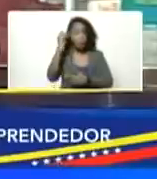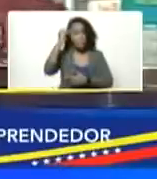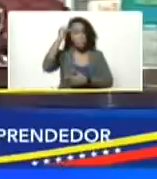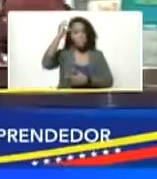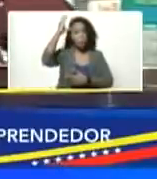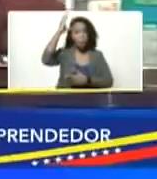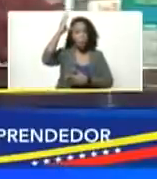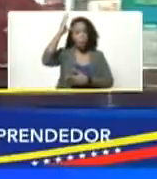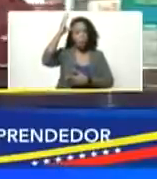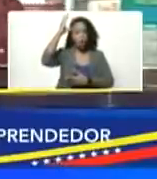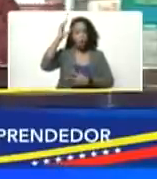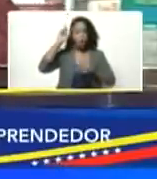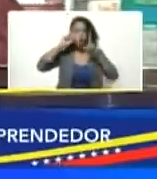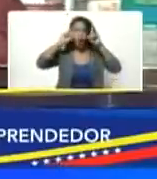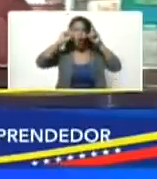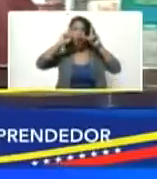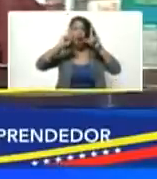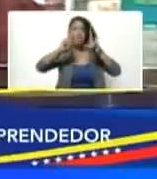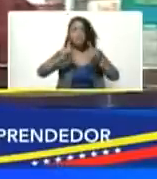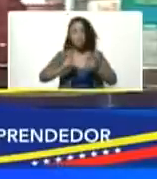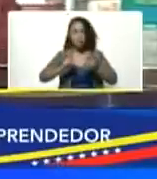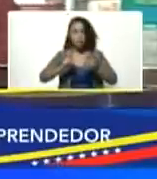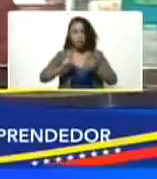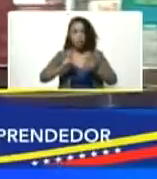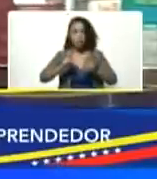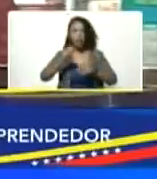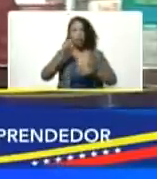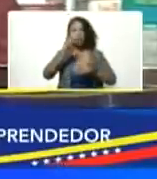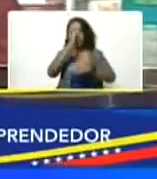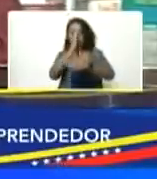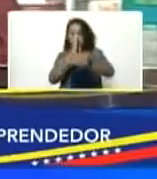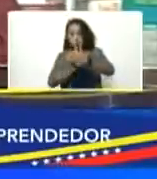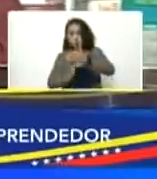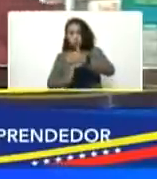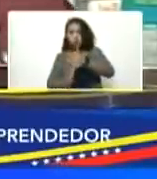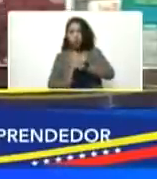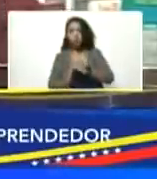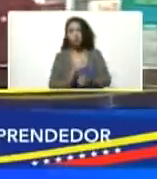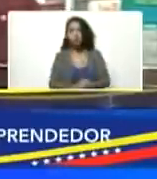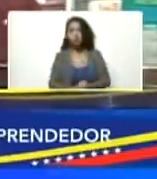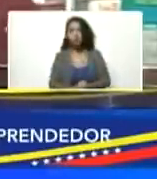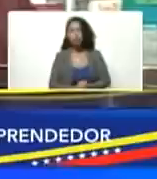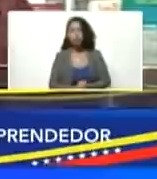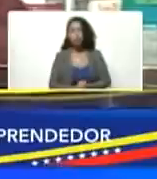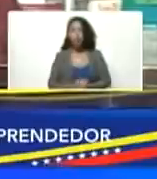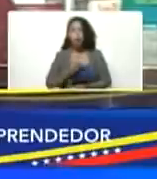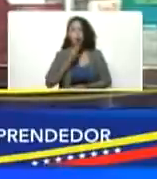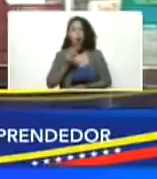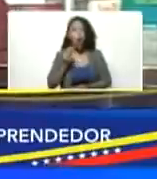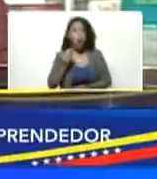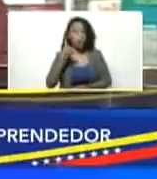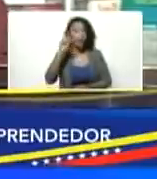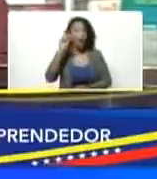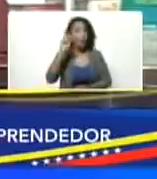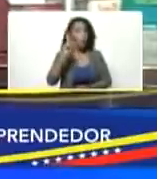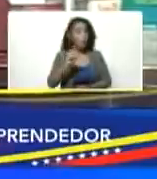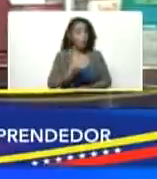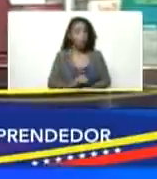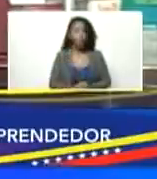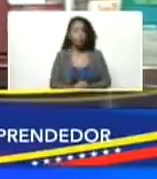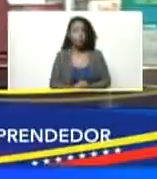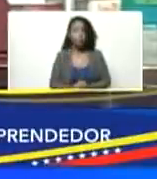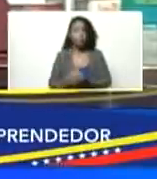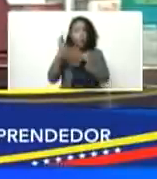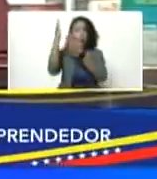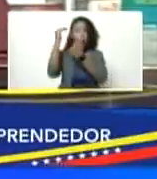capacidad, su profesionalismo, su honestidad, su juventud también, y el